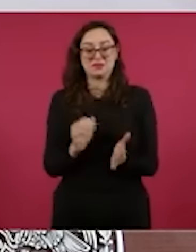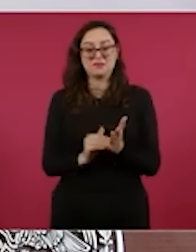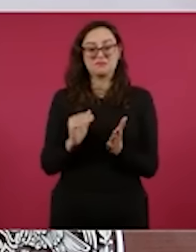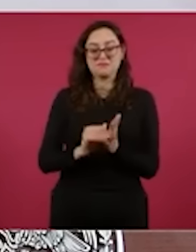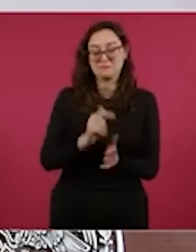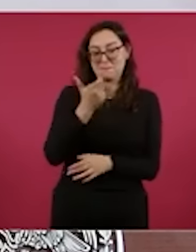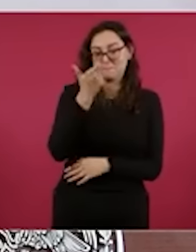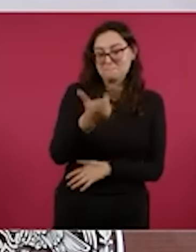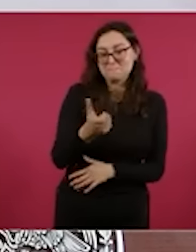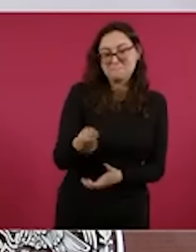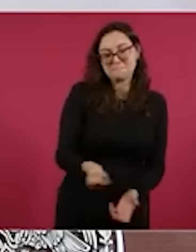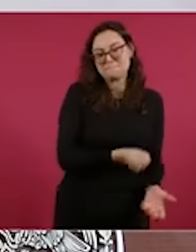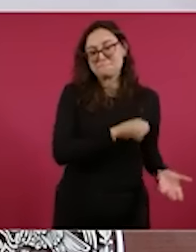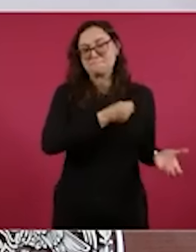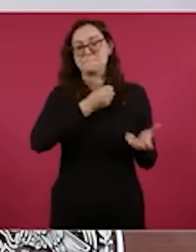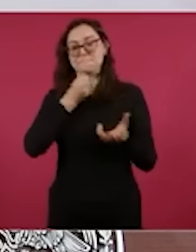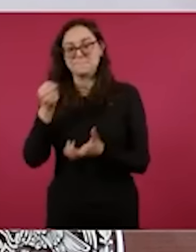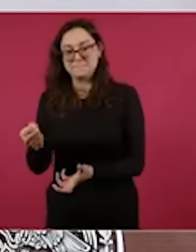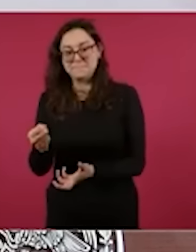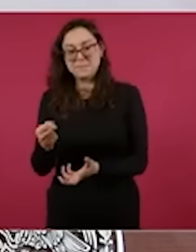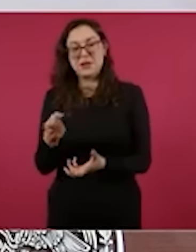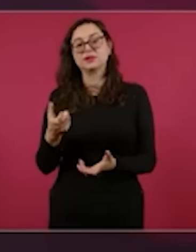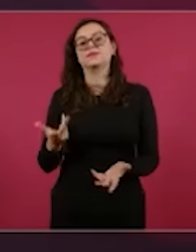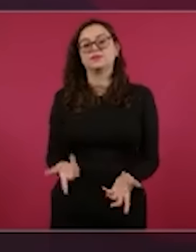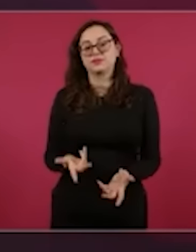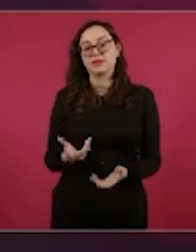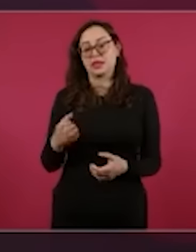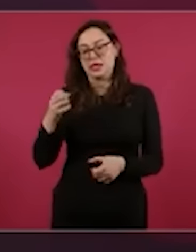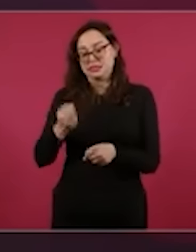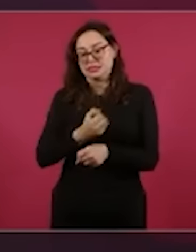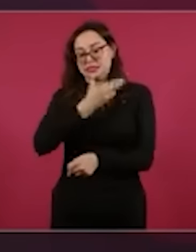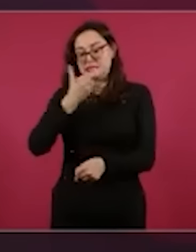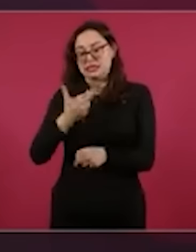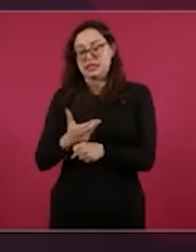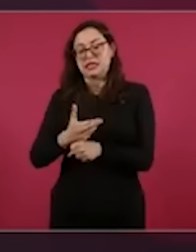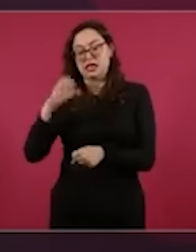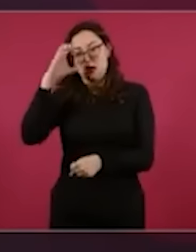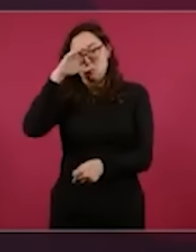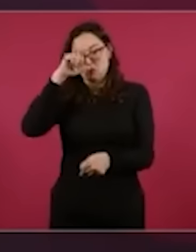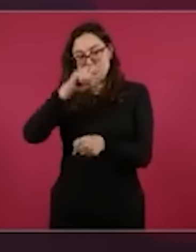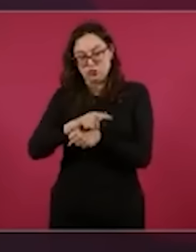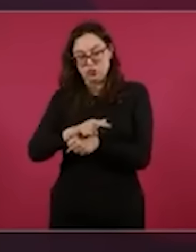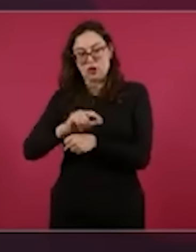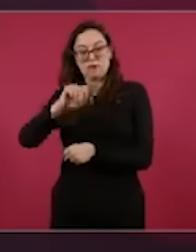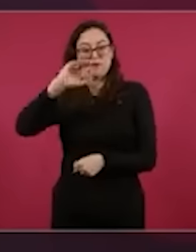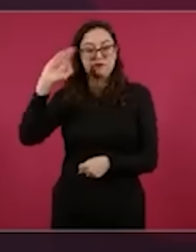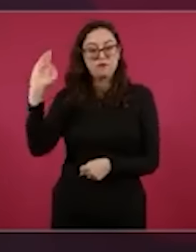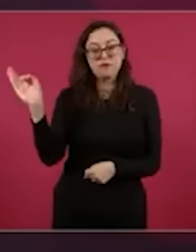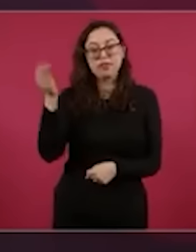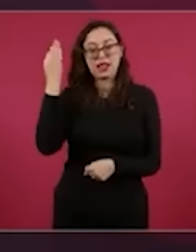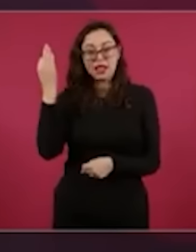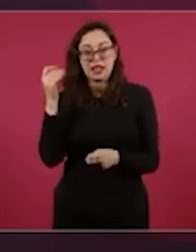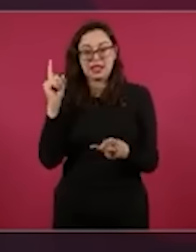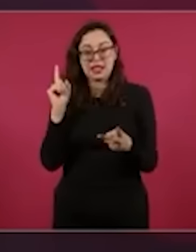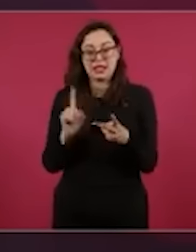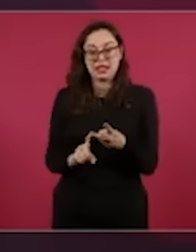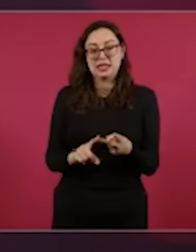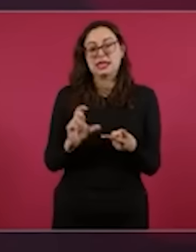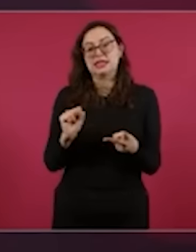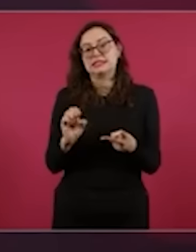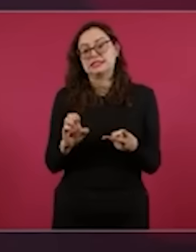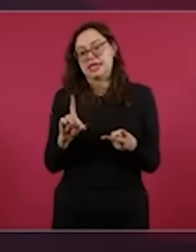10,500 millones de pesos que se ha ejecutado a través de la Secretaría de Cultura Federal y de las Secretarías de Obra y Medio Ambiente